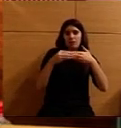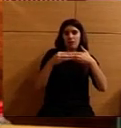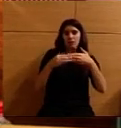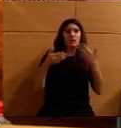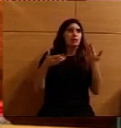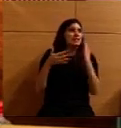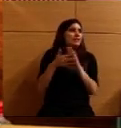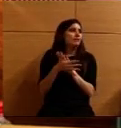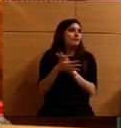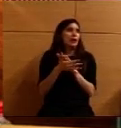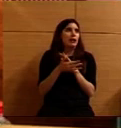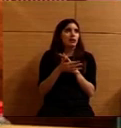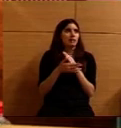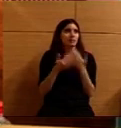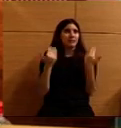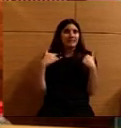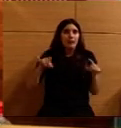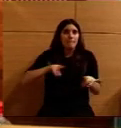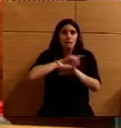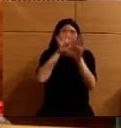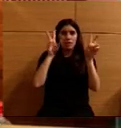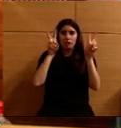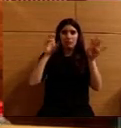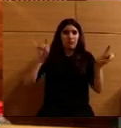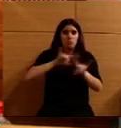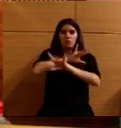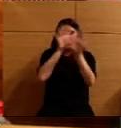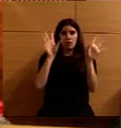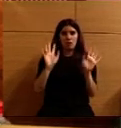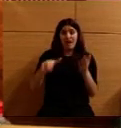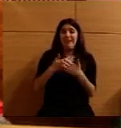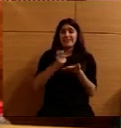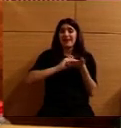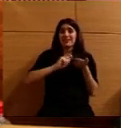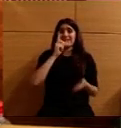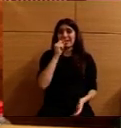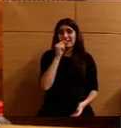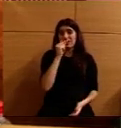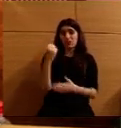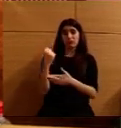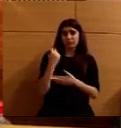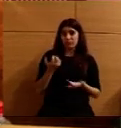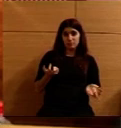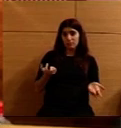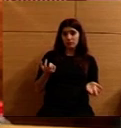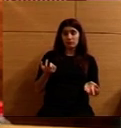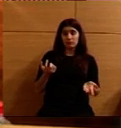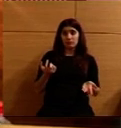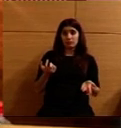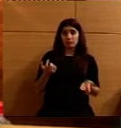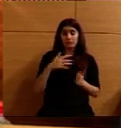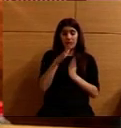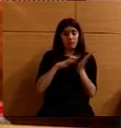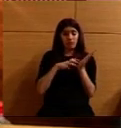yo creo que está absolutamente clara la cuestión, es decir, y el propio secretario nos en fin,